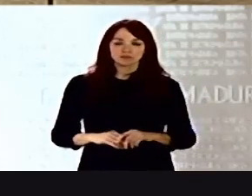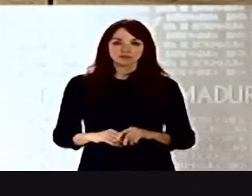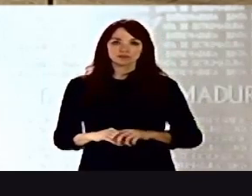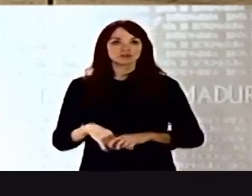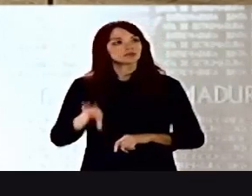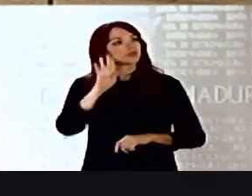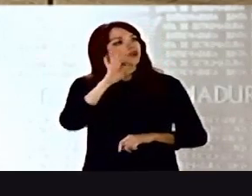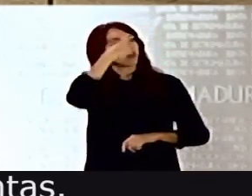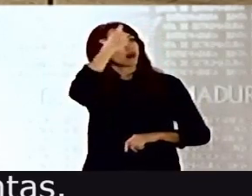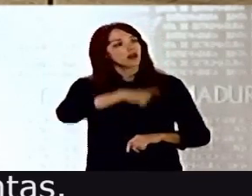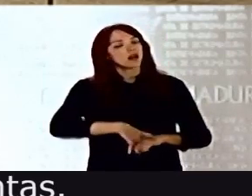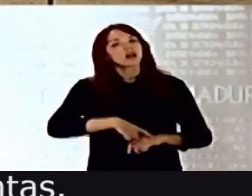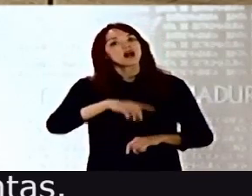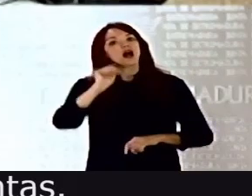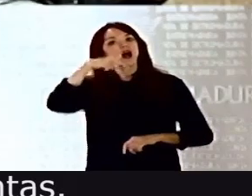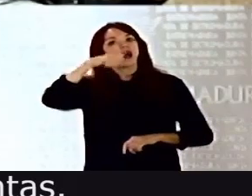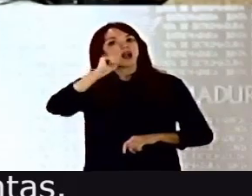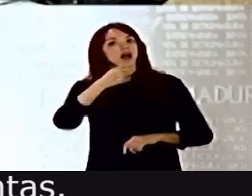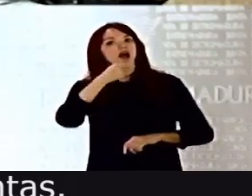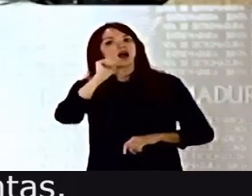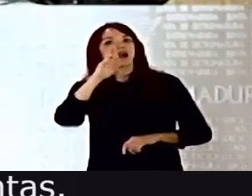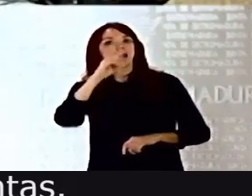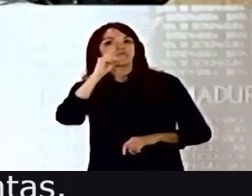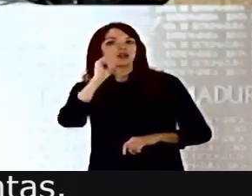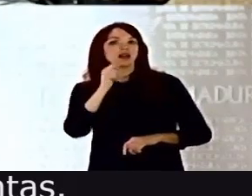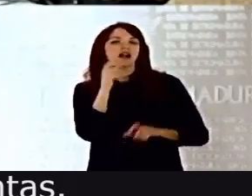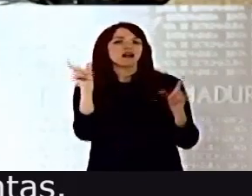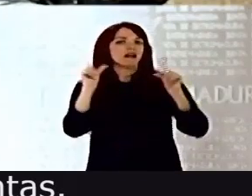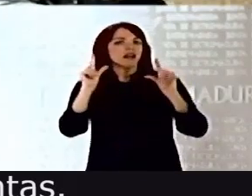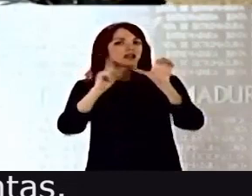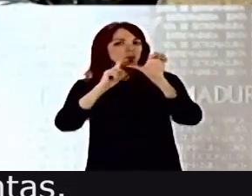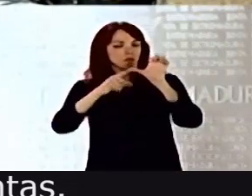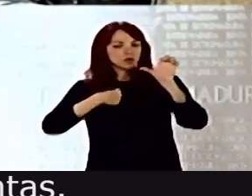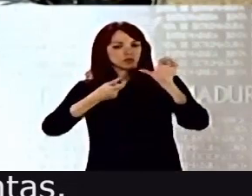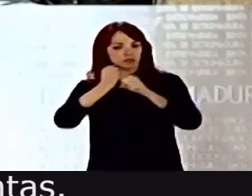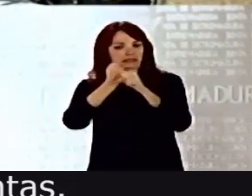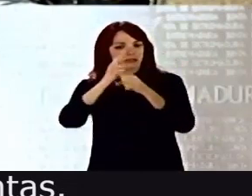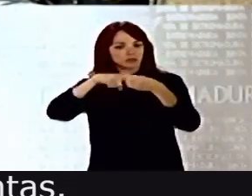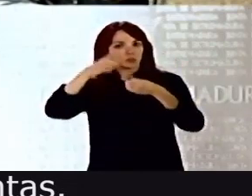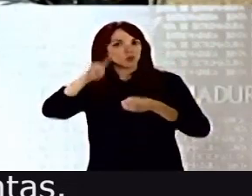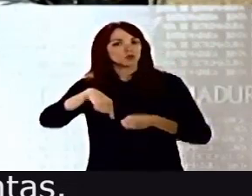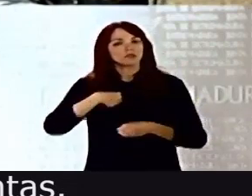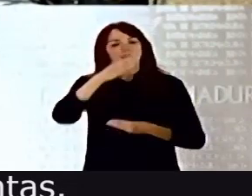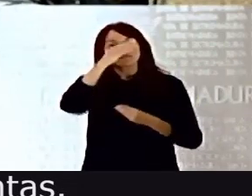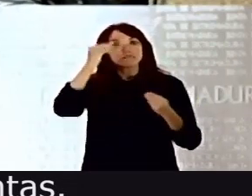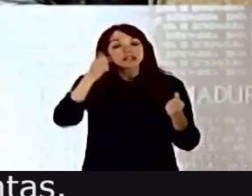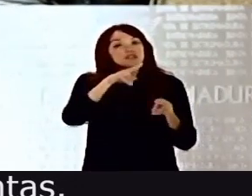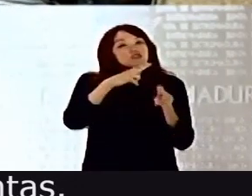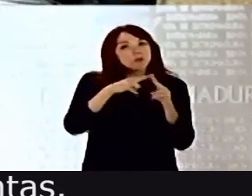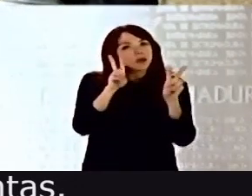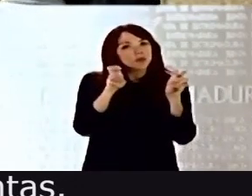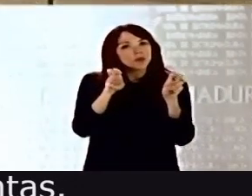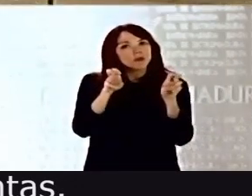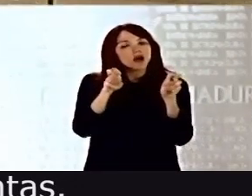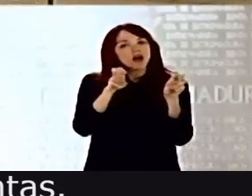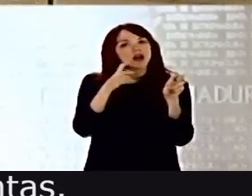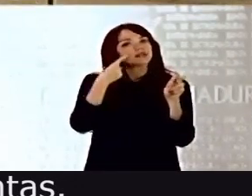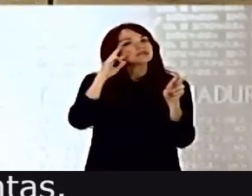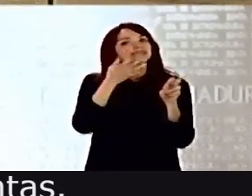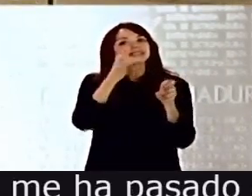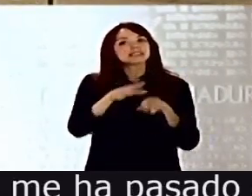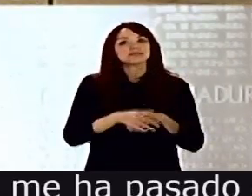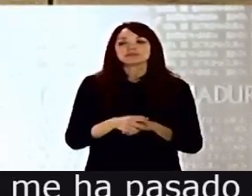Hola, soy Ana Grajera, de Canal Extremadura. No sé si se me ha pasado o igual no lo ha dicho el nombre de la nueva interventora general. El nombre de la nueva